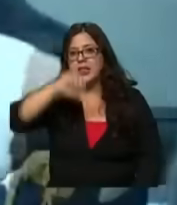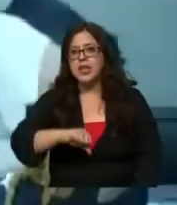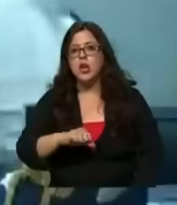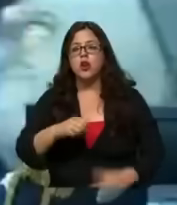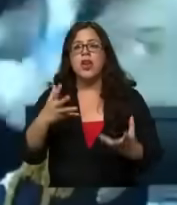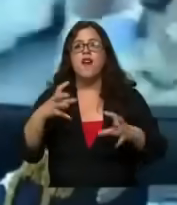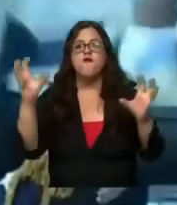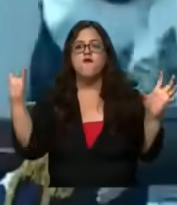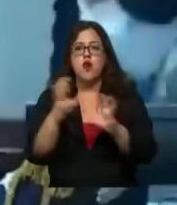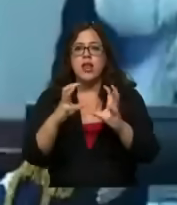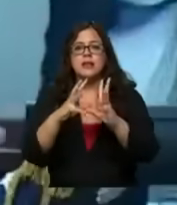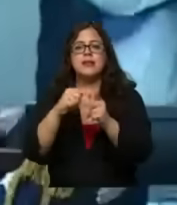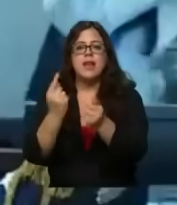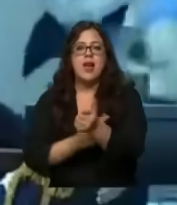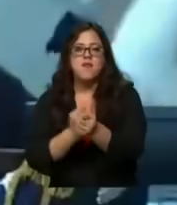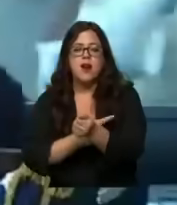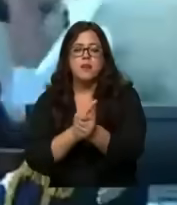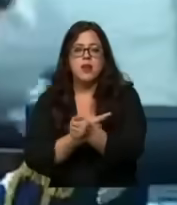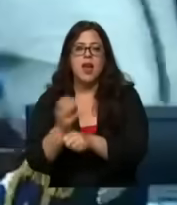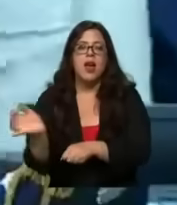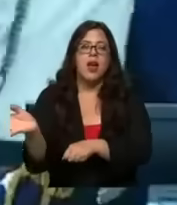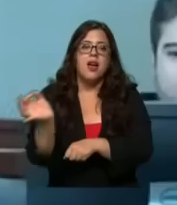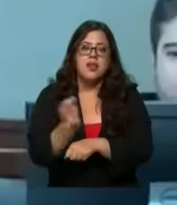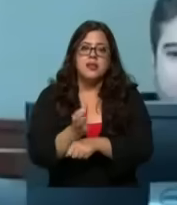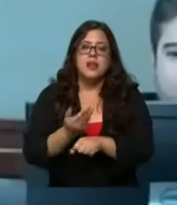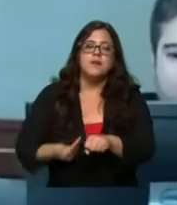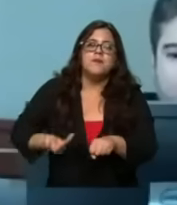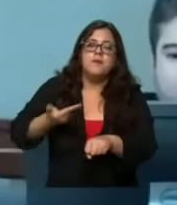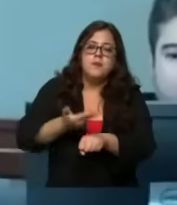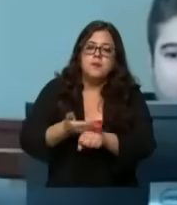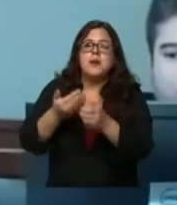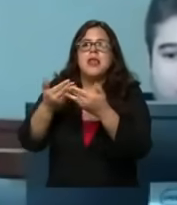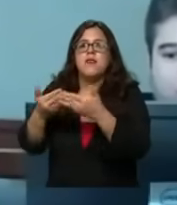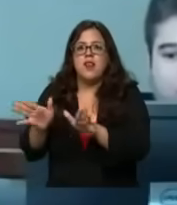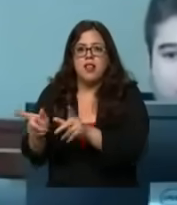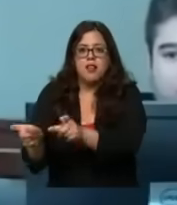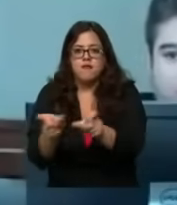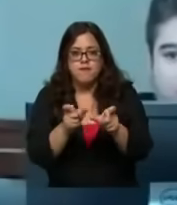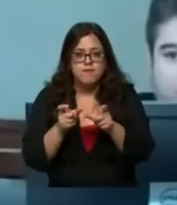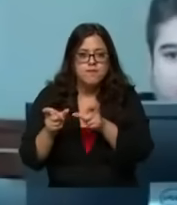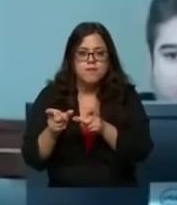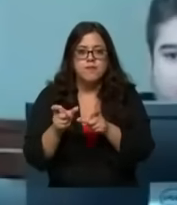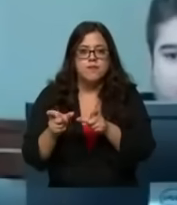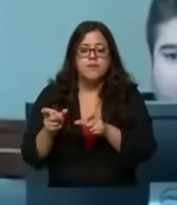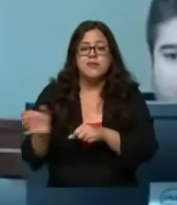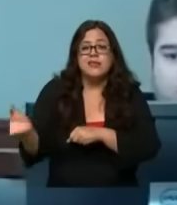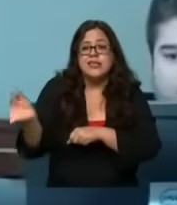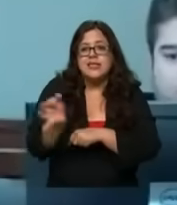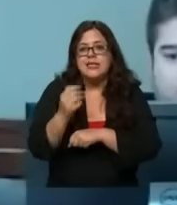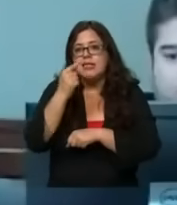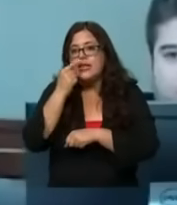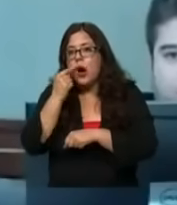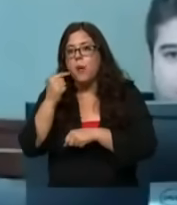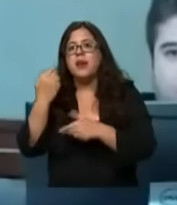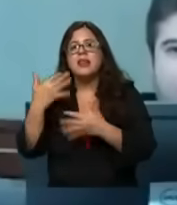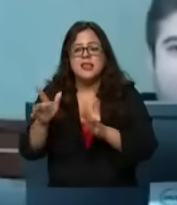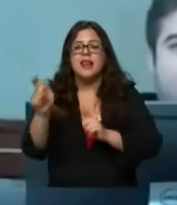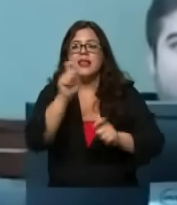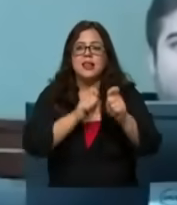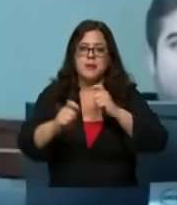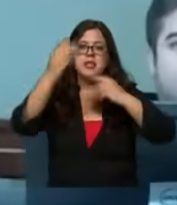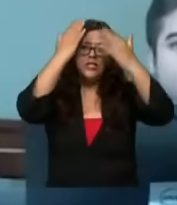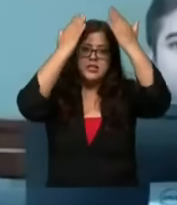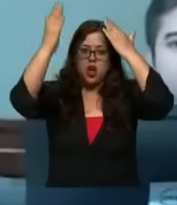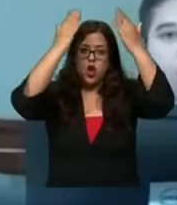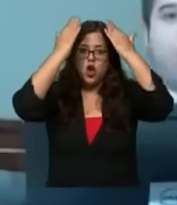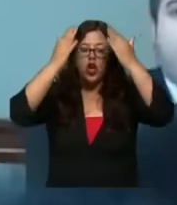violencia doméstica, que decía que había apelado para que le dieran la libertad condicional porque decía que se había sometido a tratamiento